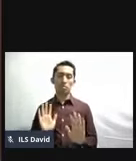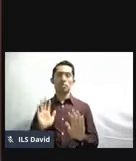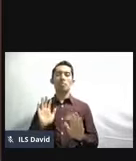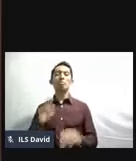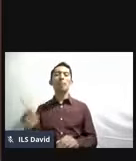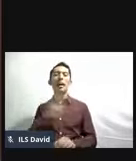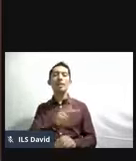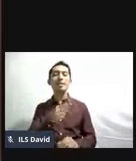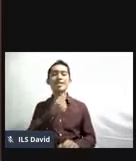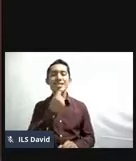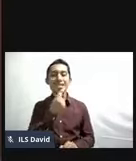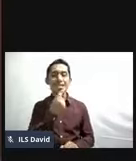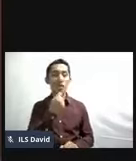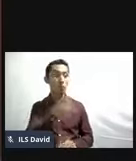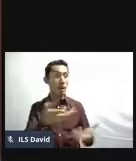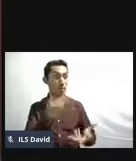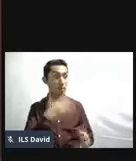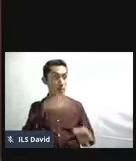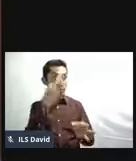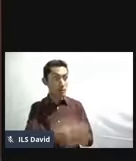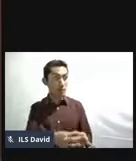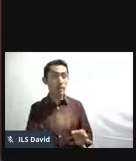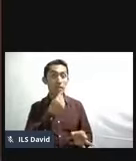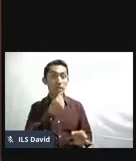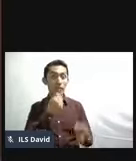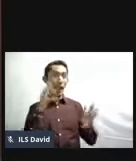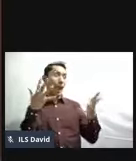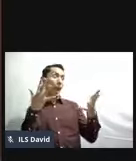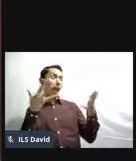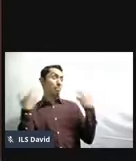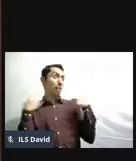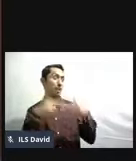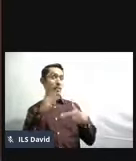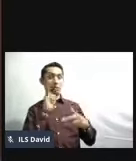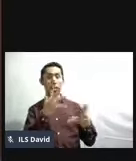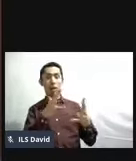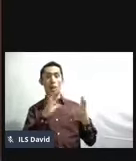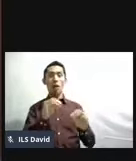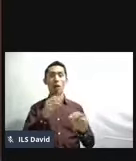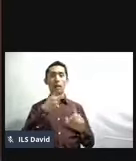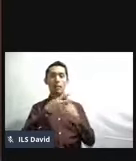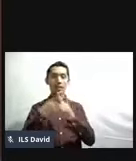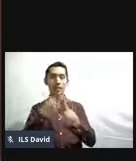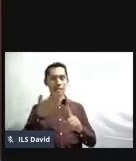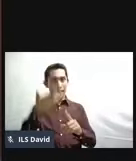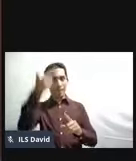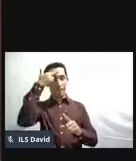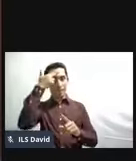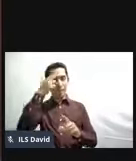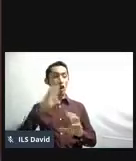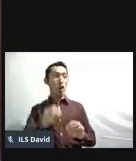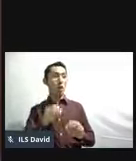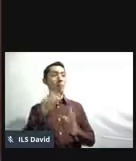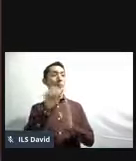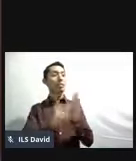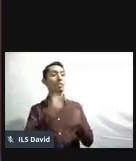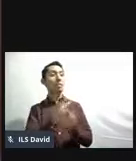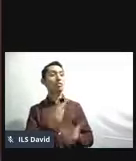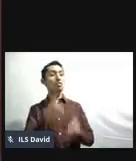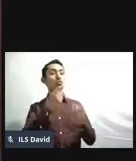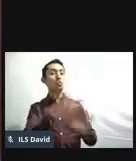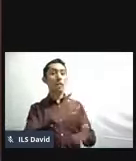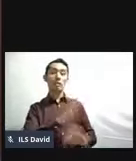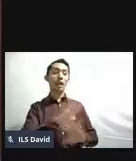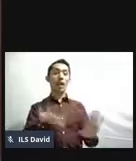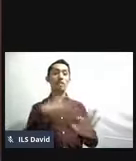o por el aplauso de la maestra, o por el premio del final del mes, etc. A eso se